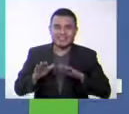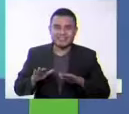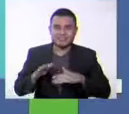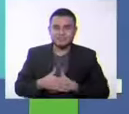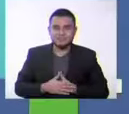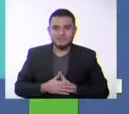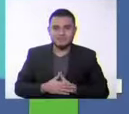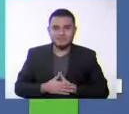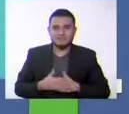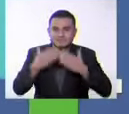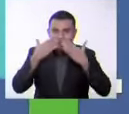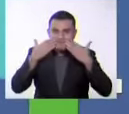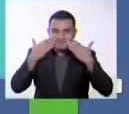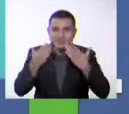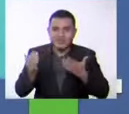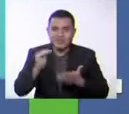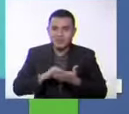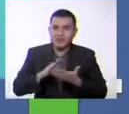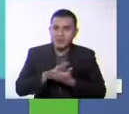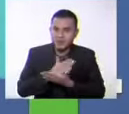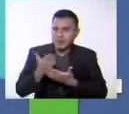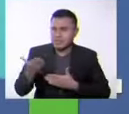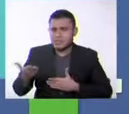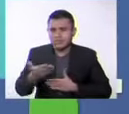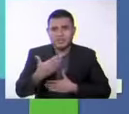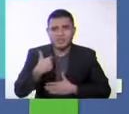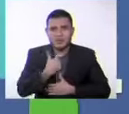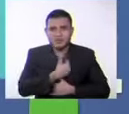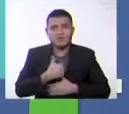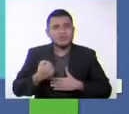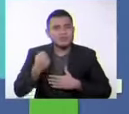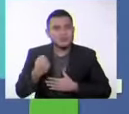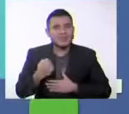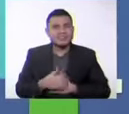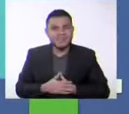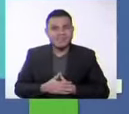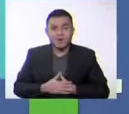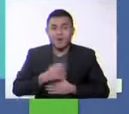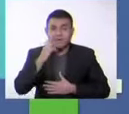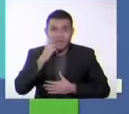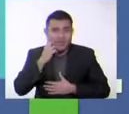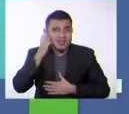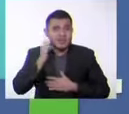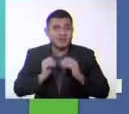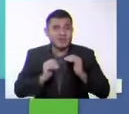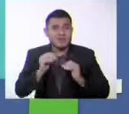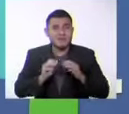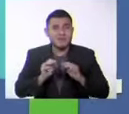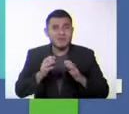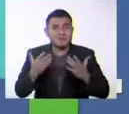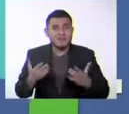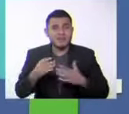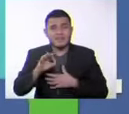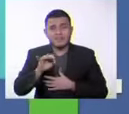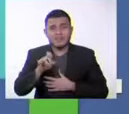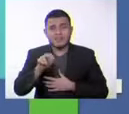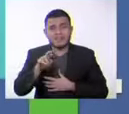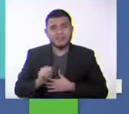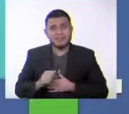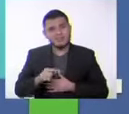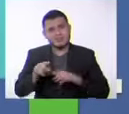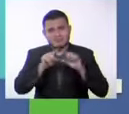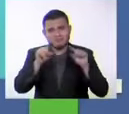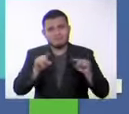un gusto volver a compartir con ustedes, con nuestros estudiantes, con Federico, que también nos acompaña siempre en la modalidad